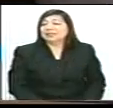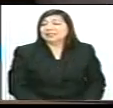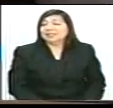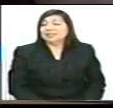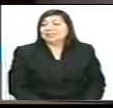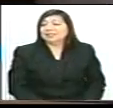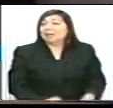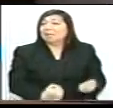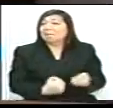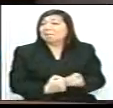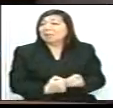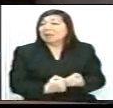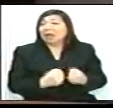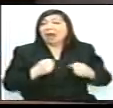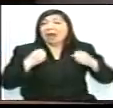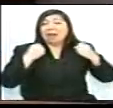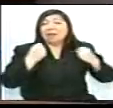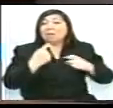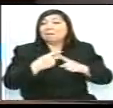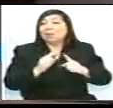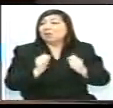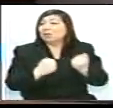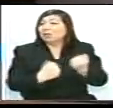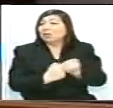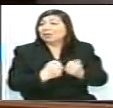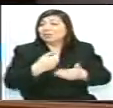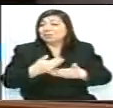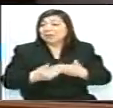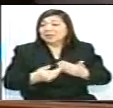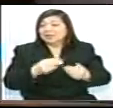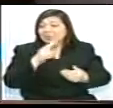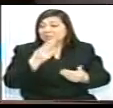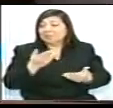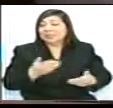lo respaldan para hacer bochinche, pero no lo respaldan para avanzar con el Perú.